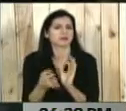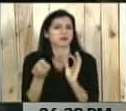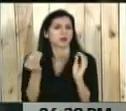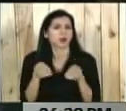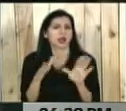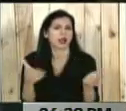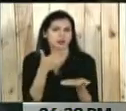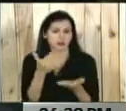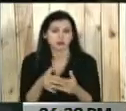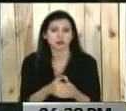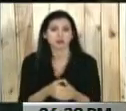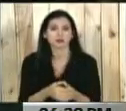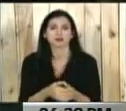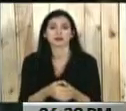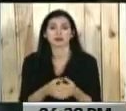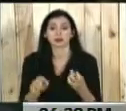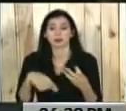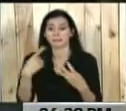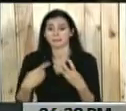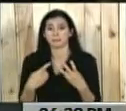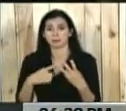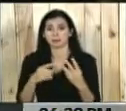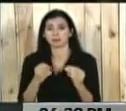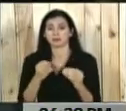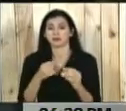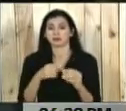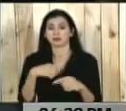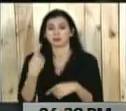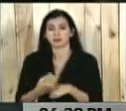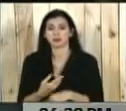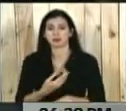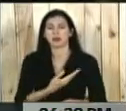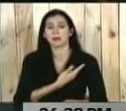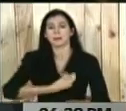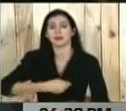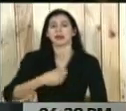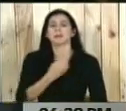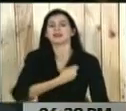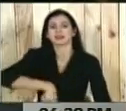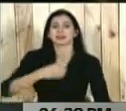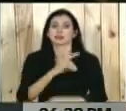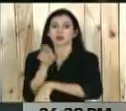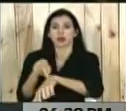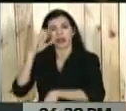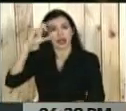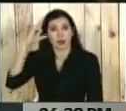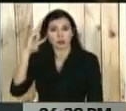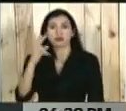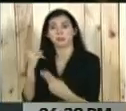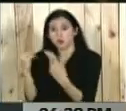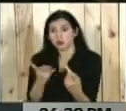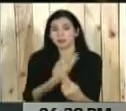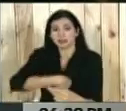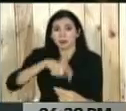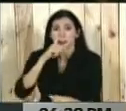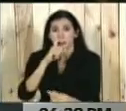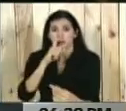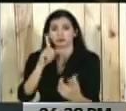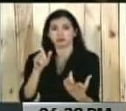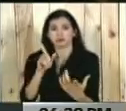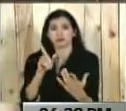ya habló de la Asamblea Nacional. Mañana tiene una invitación hecha por el propio Jean Ramos Alup y supongo yo que no va a